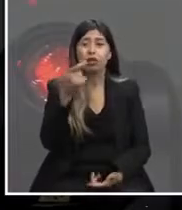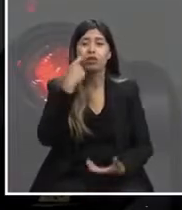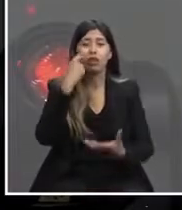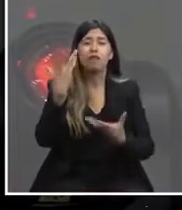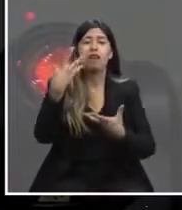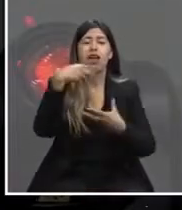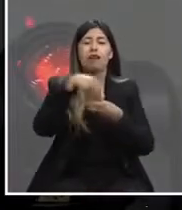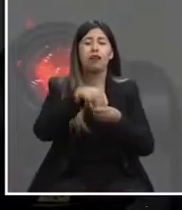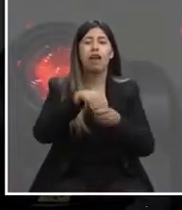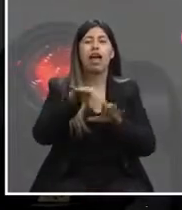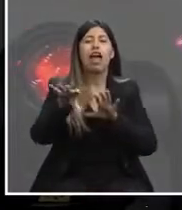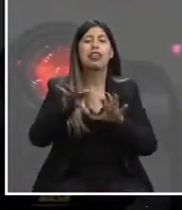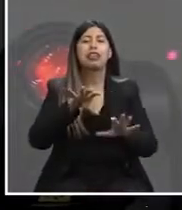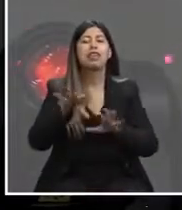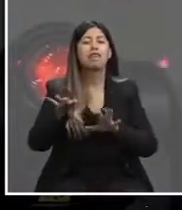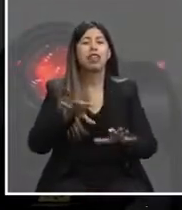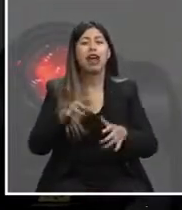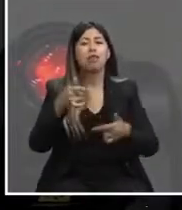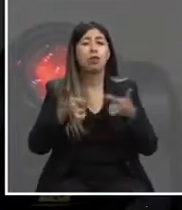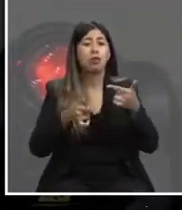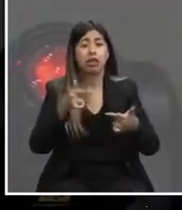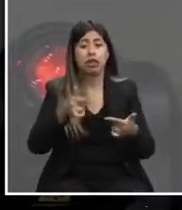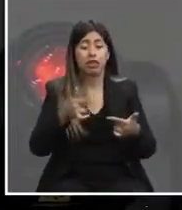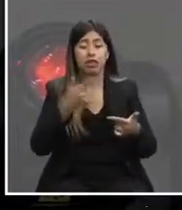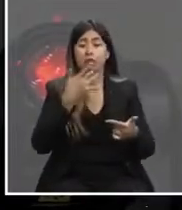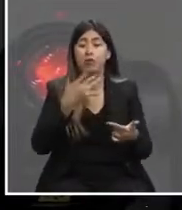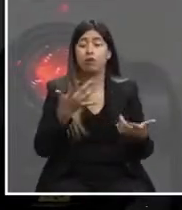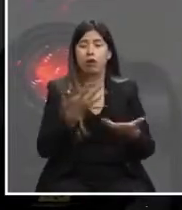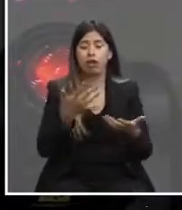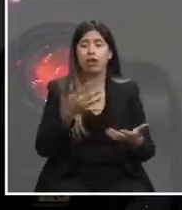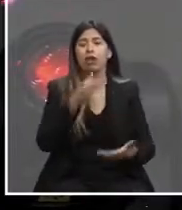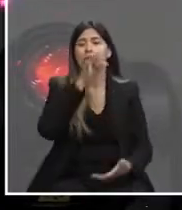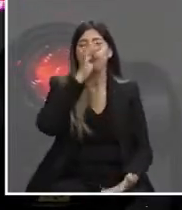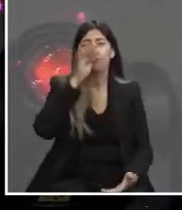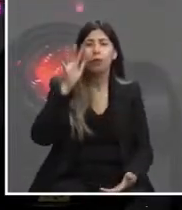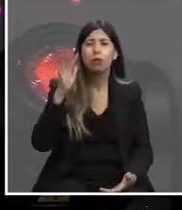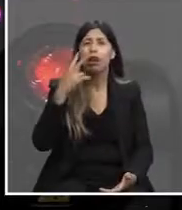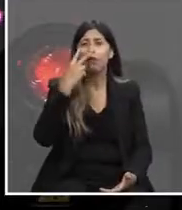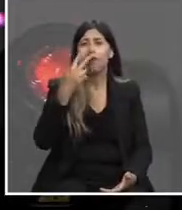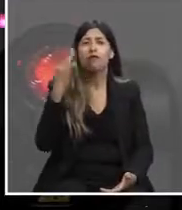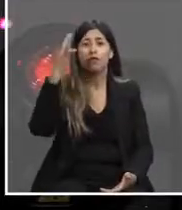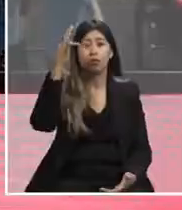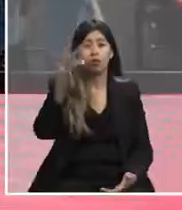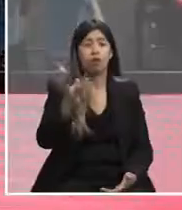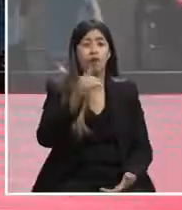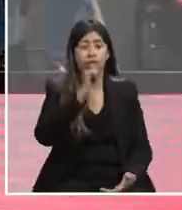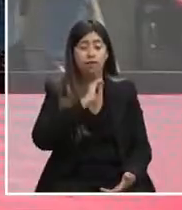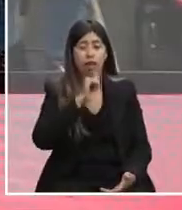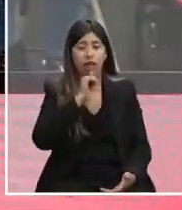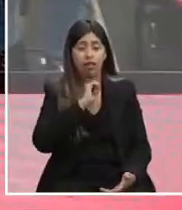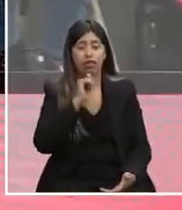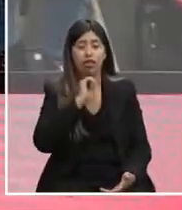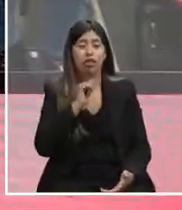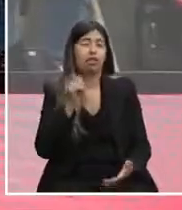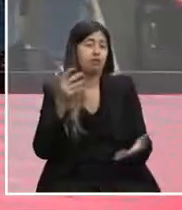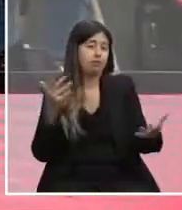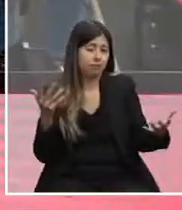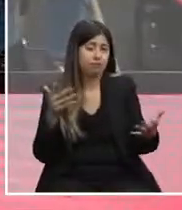la actividad política, porque las promesas que te hacen y la mirada al futuro todavía no se ha producido, por lo tanto hay un